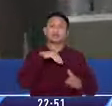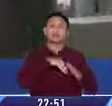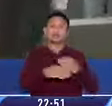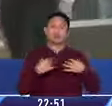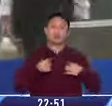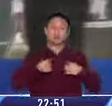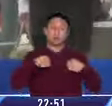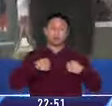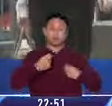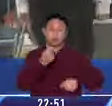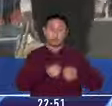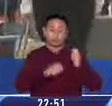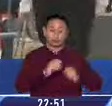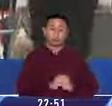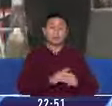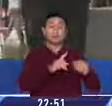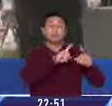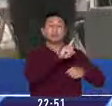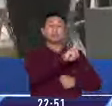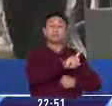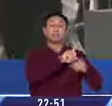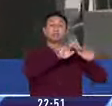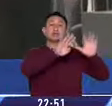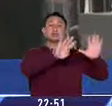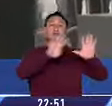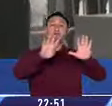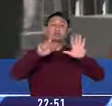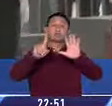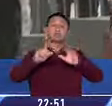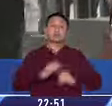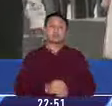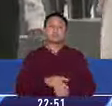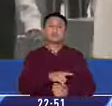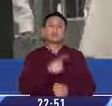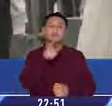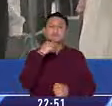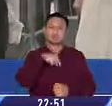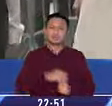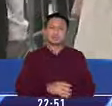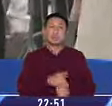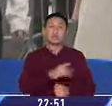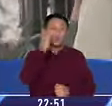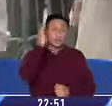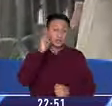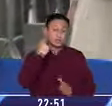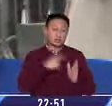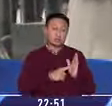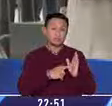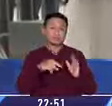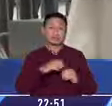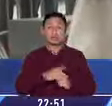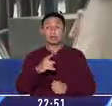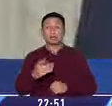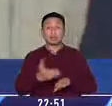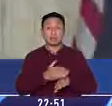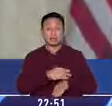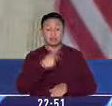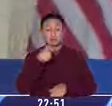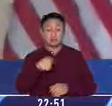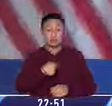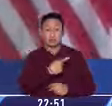tienda de ropa en 1996. En sus declaraciones, la mujer dijo que Trump mintió al asegurar